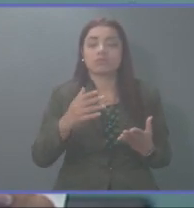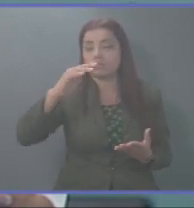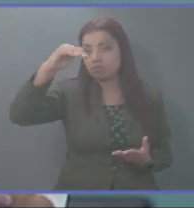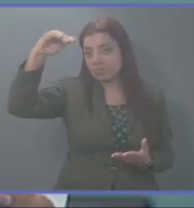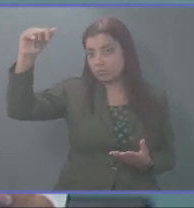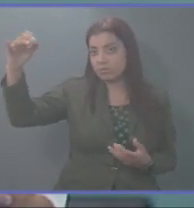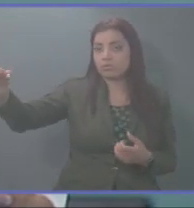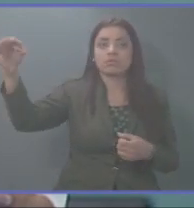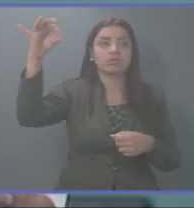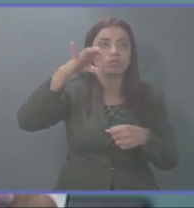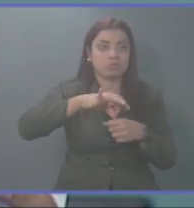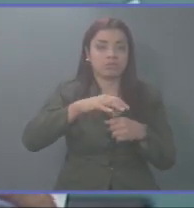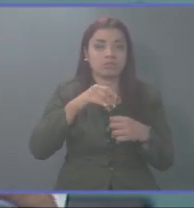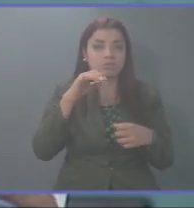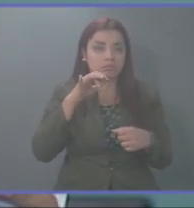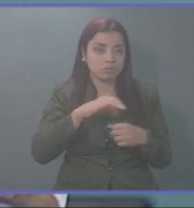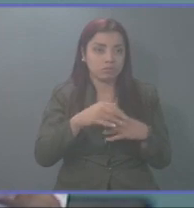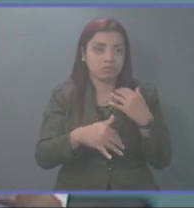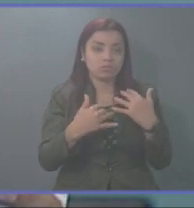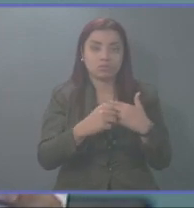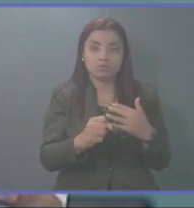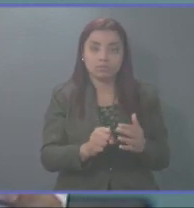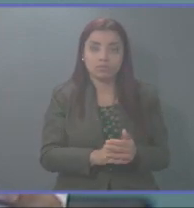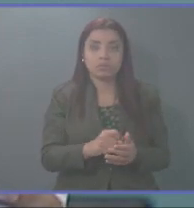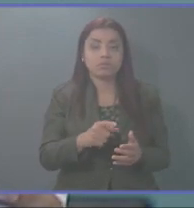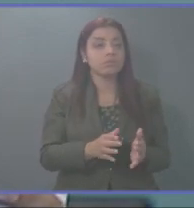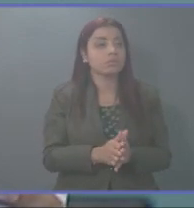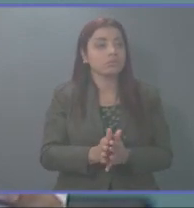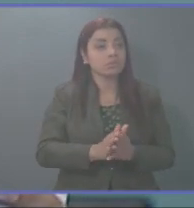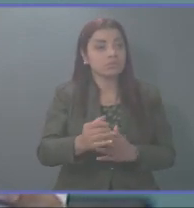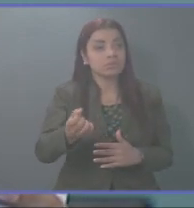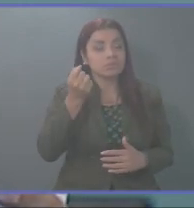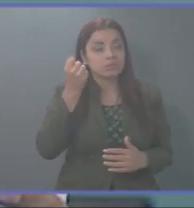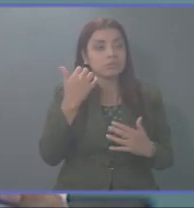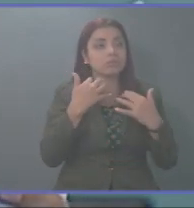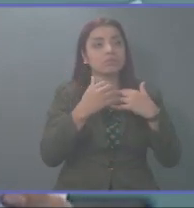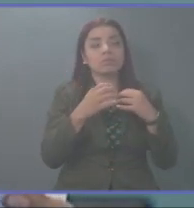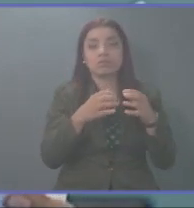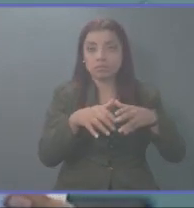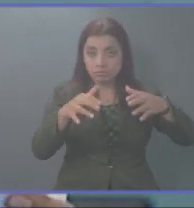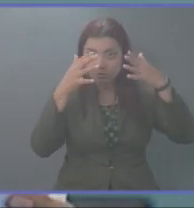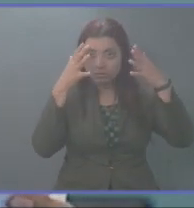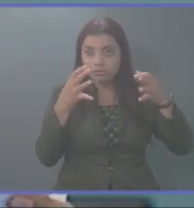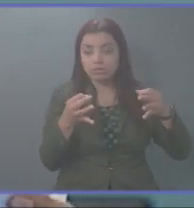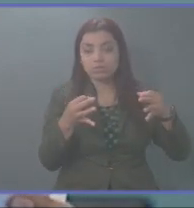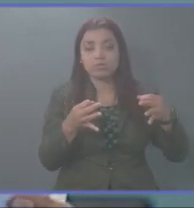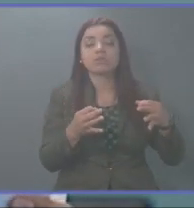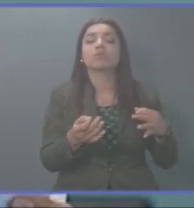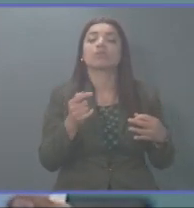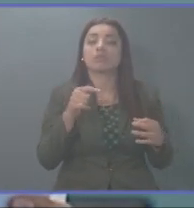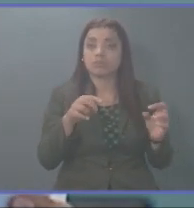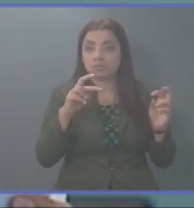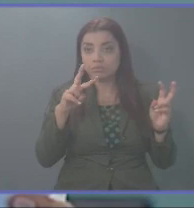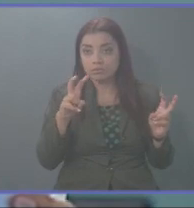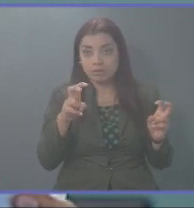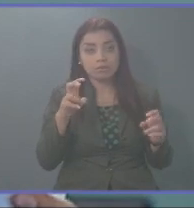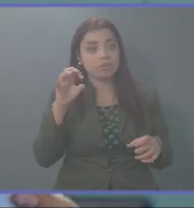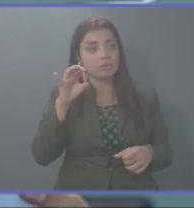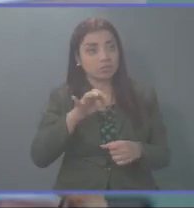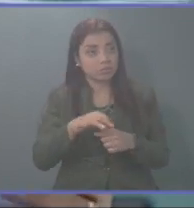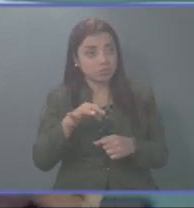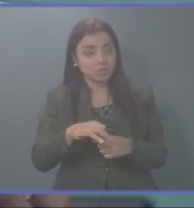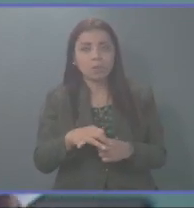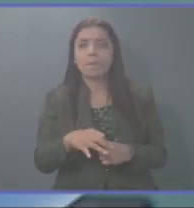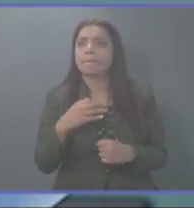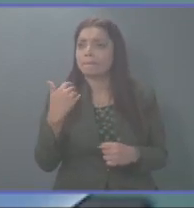exterior en las elecciones legislativas. Es importante consignar en el presente dictamen que el tema del voto en el exterior ha